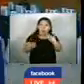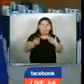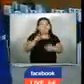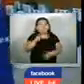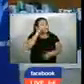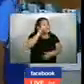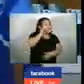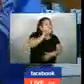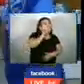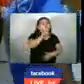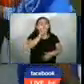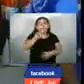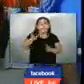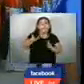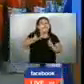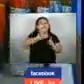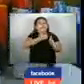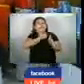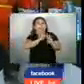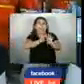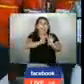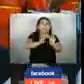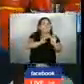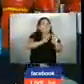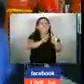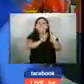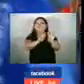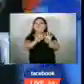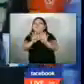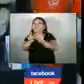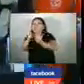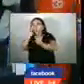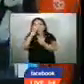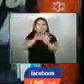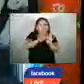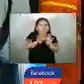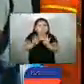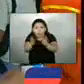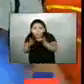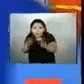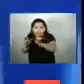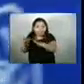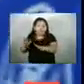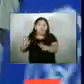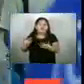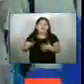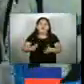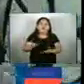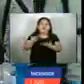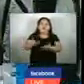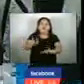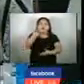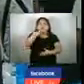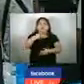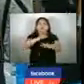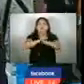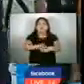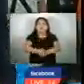con otro personal, verificando pues la entrega del COVID-19.